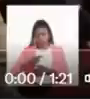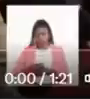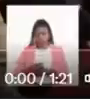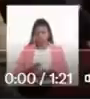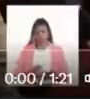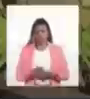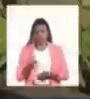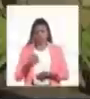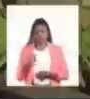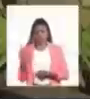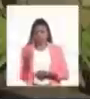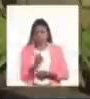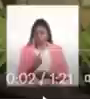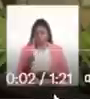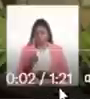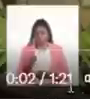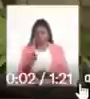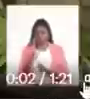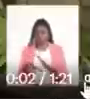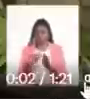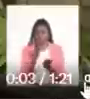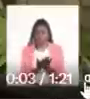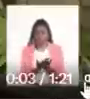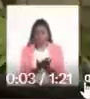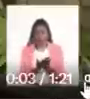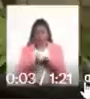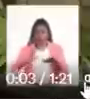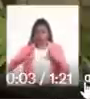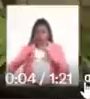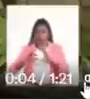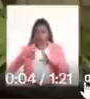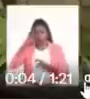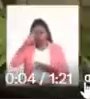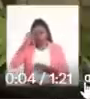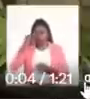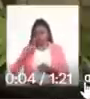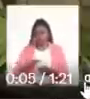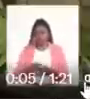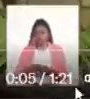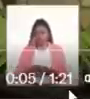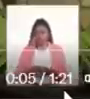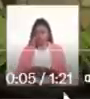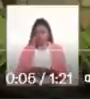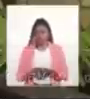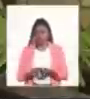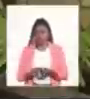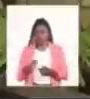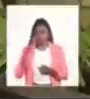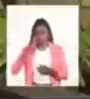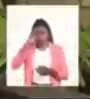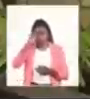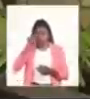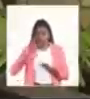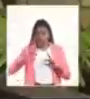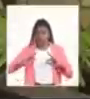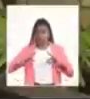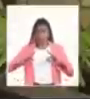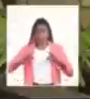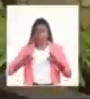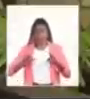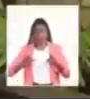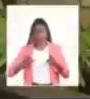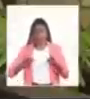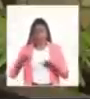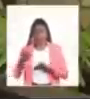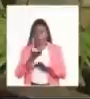Escuchen. Estamos proponiendo una reforma a la salud, donde la salud vuelva a ser